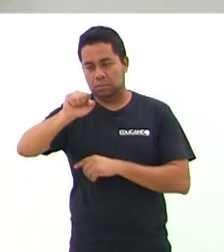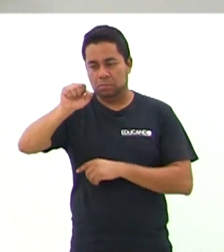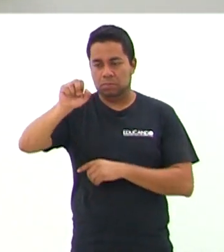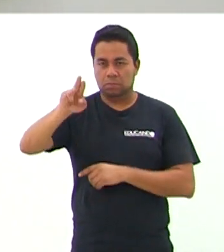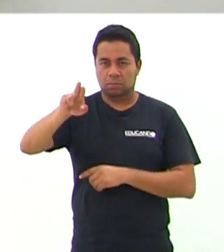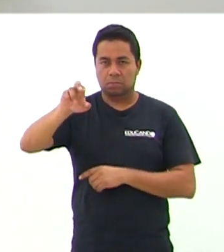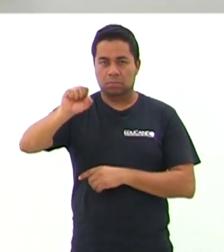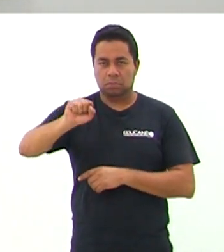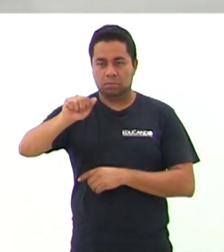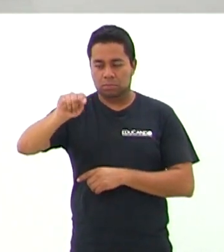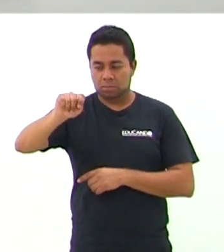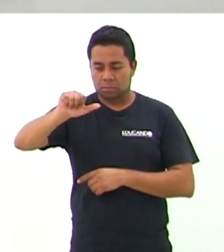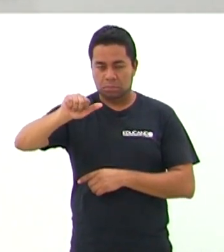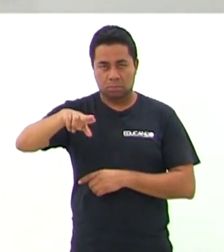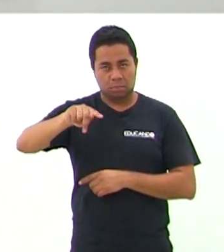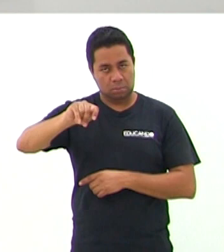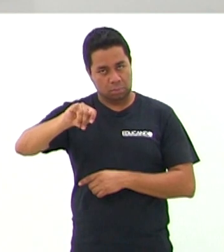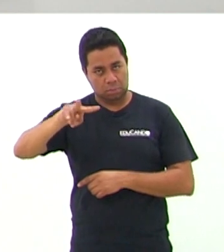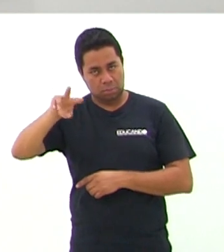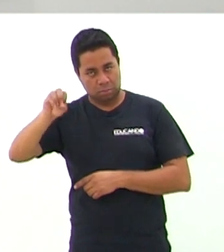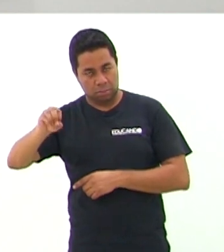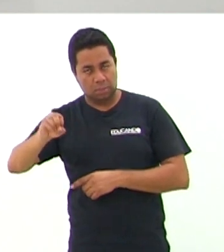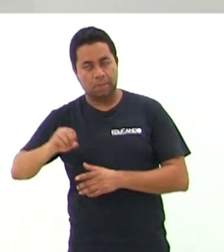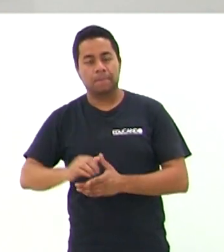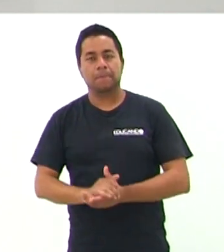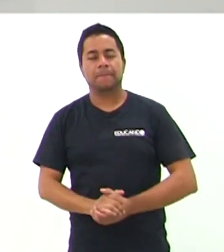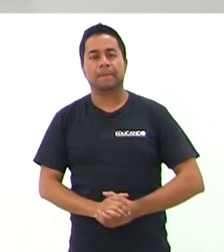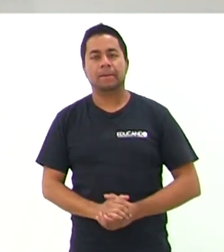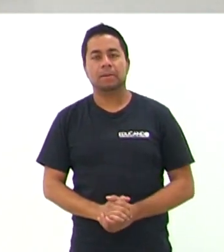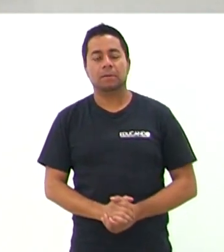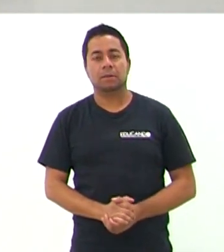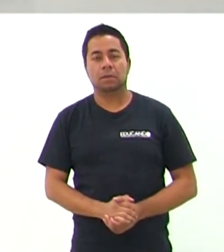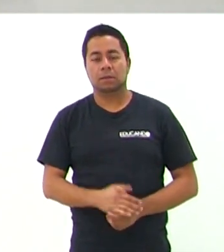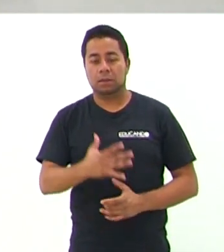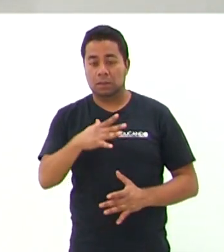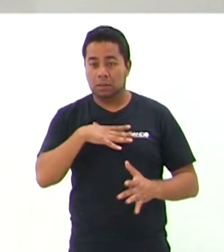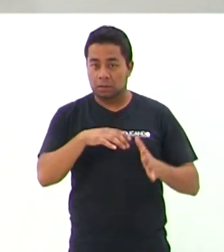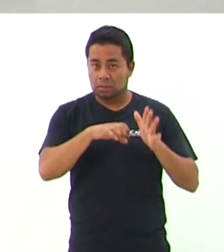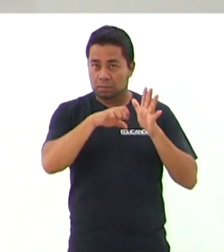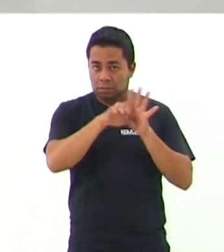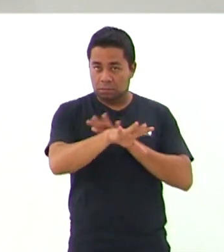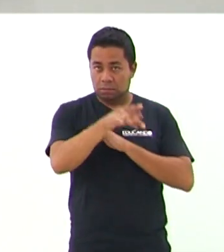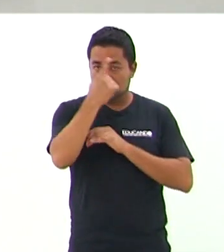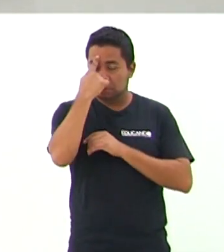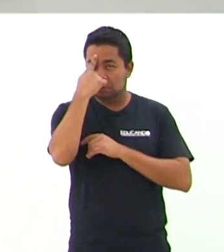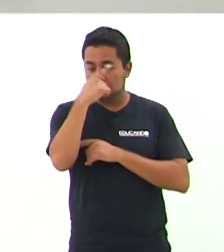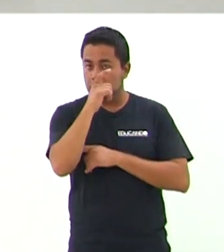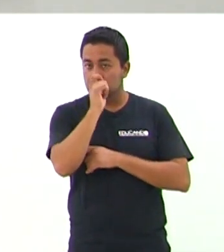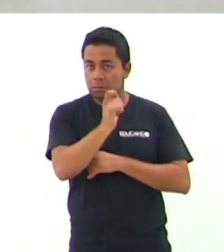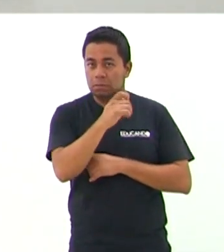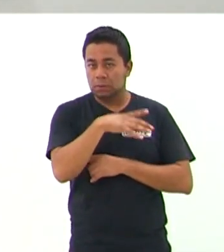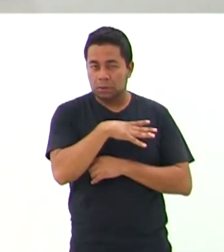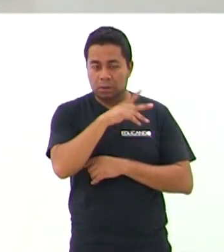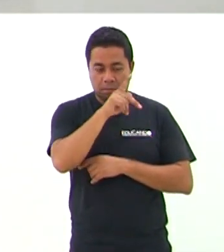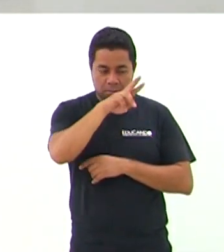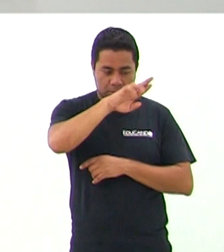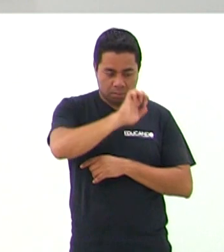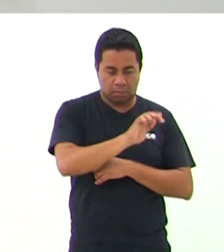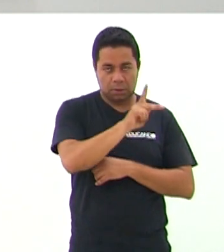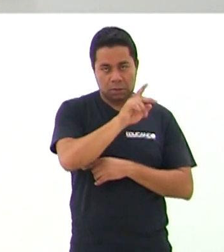sustantivo. ¿Bien? Tenemos la unión en lo que es una